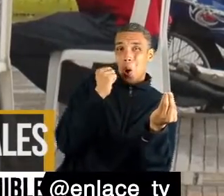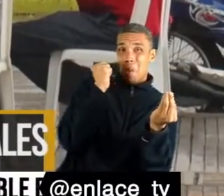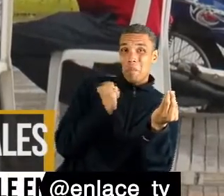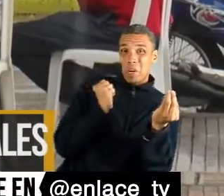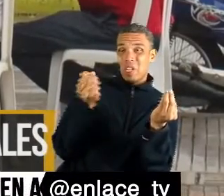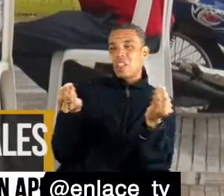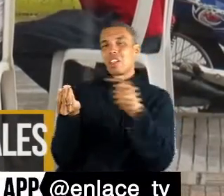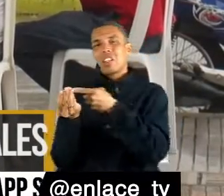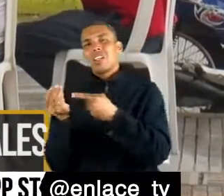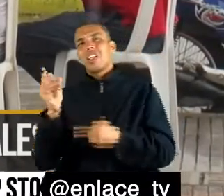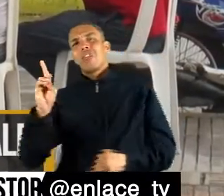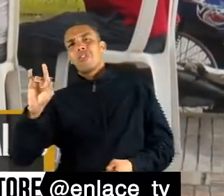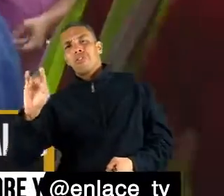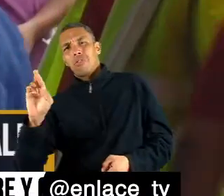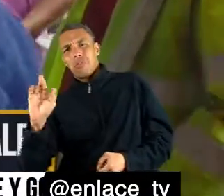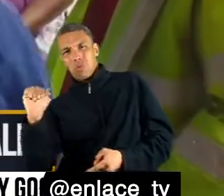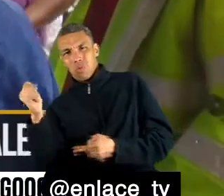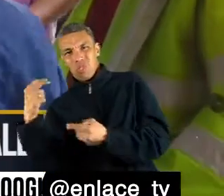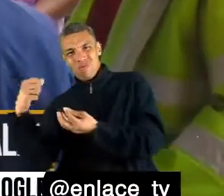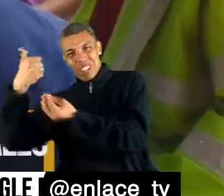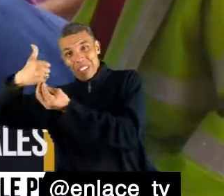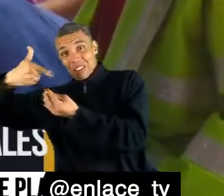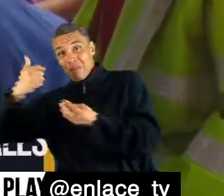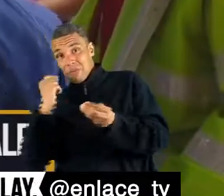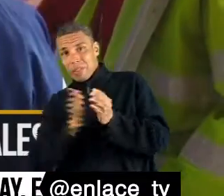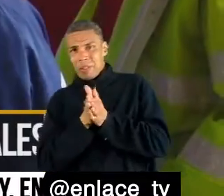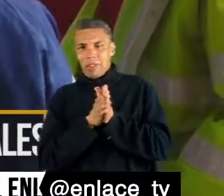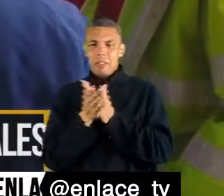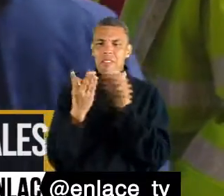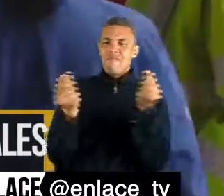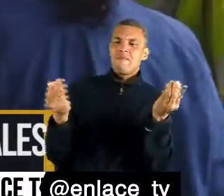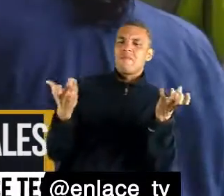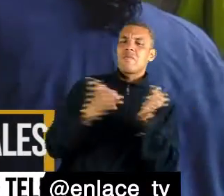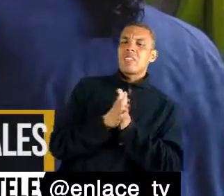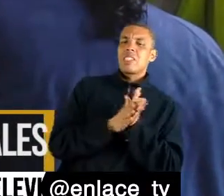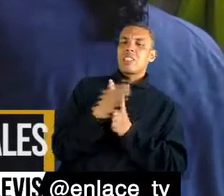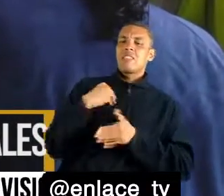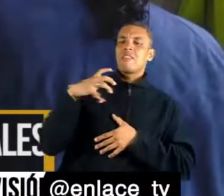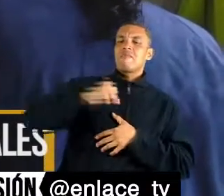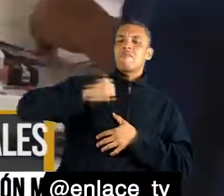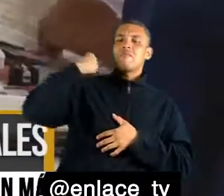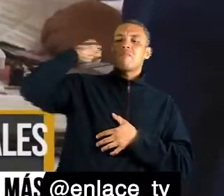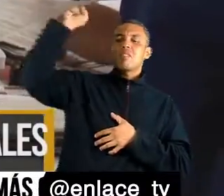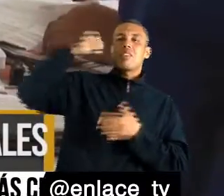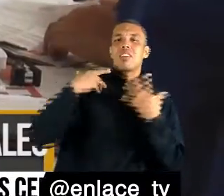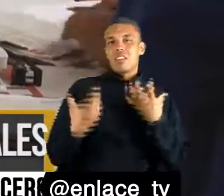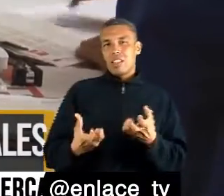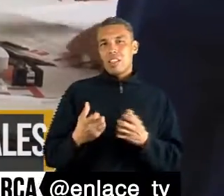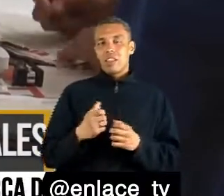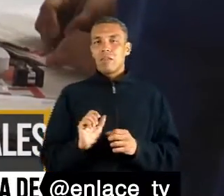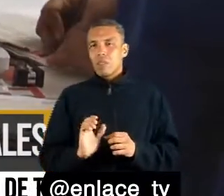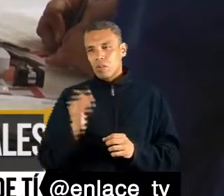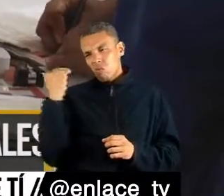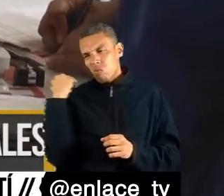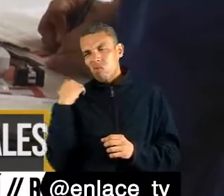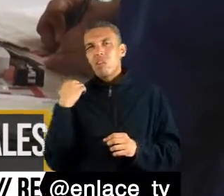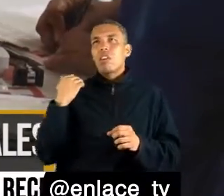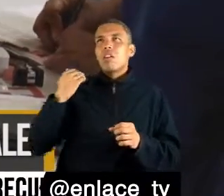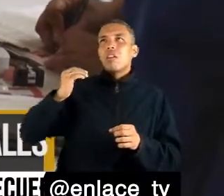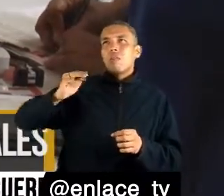Durán y las del representante a la Cámara, Edgar Gómez Román. Hasta el sábado las votaciones fueron de forma virtual, pero este domingo las urnas fueron habilitadas